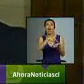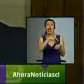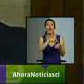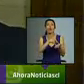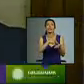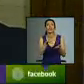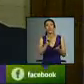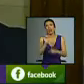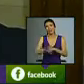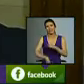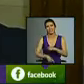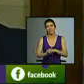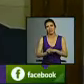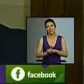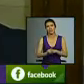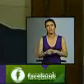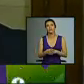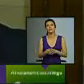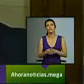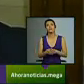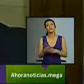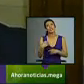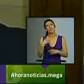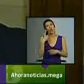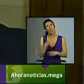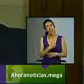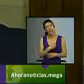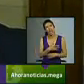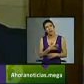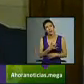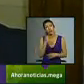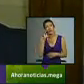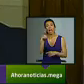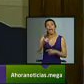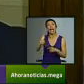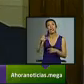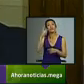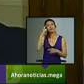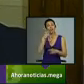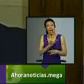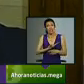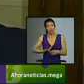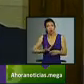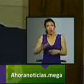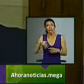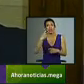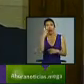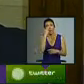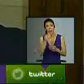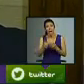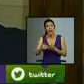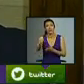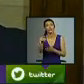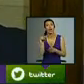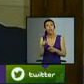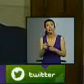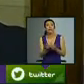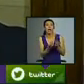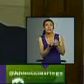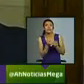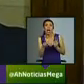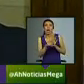enormemente porque creo que ellos que van a ser gobierno a partir del próximo 11 de marzo van a echar de menos esta